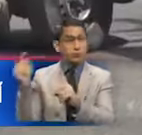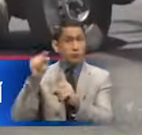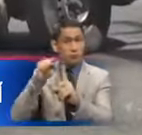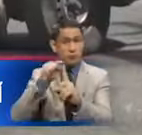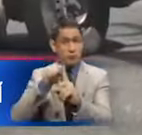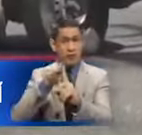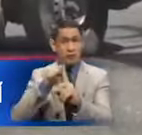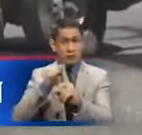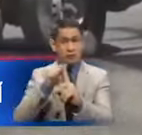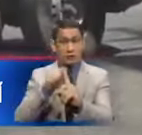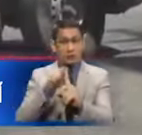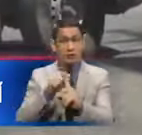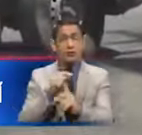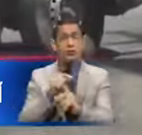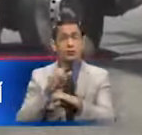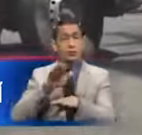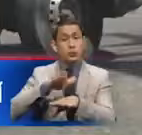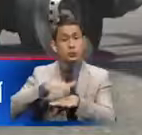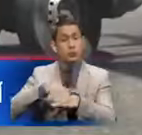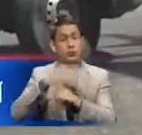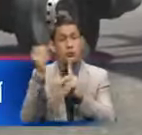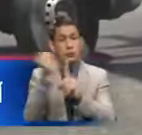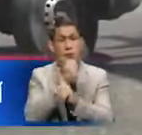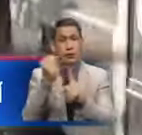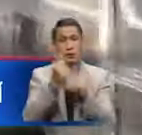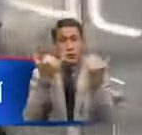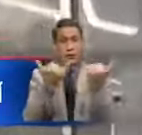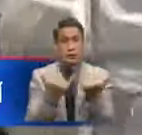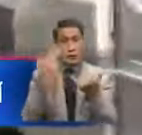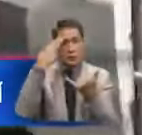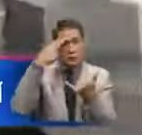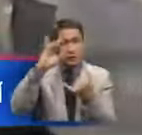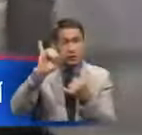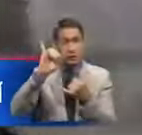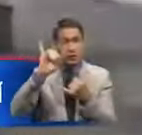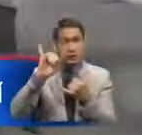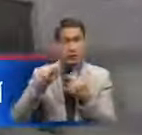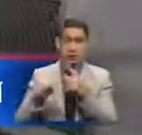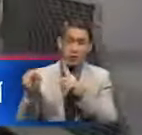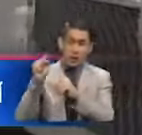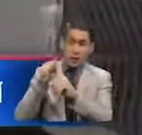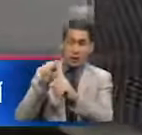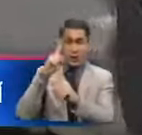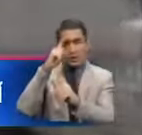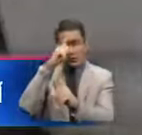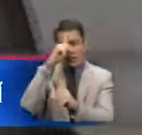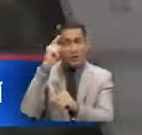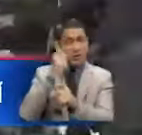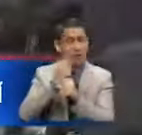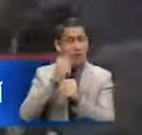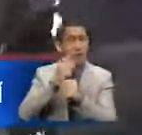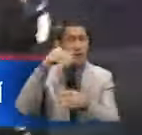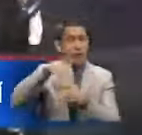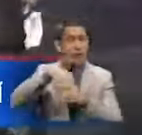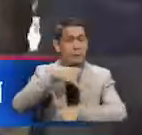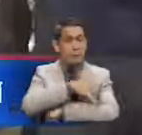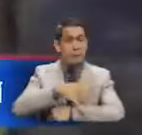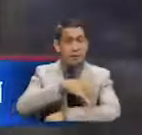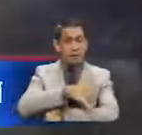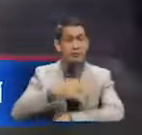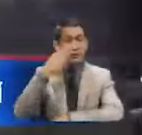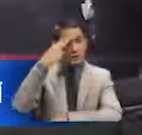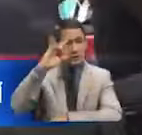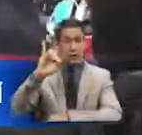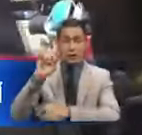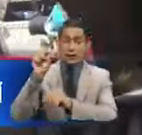estalló la ola de violencia actual. Desde entonces no había podido regresar a Haití por la inseguridad en el aeropuerto y viajó a Puerto Rico después de que